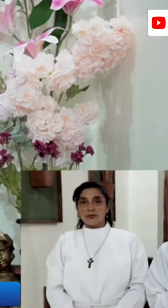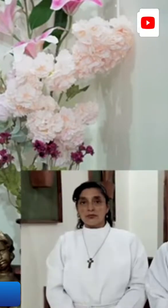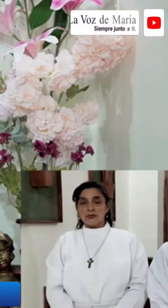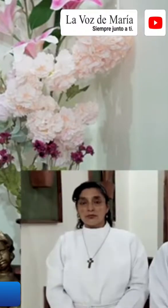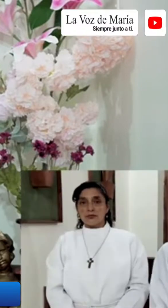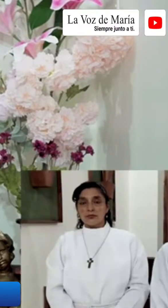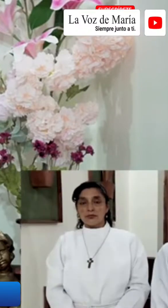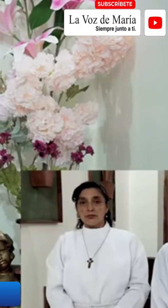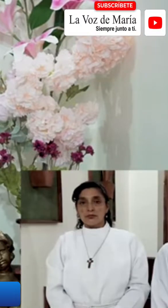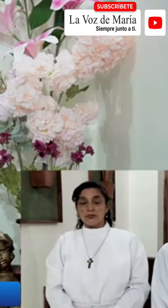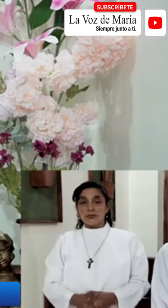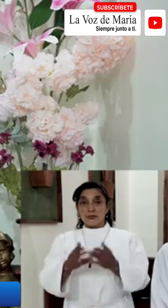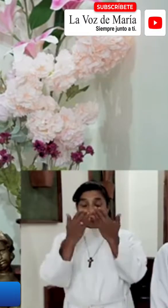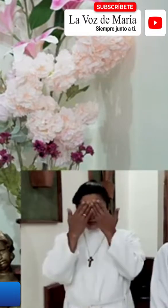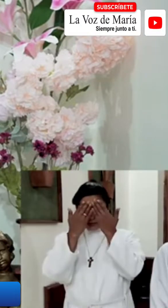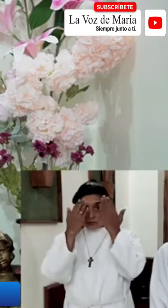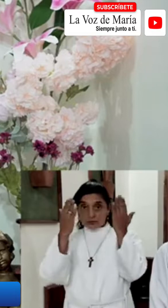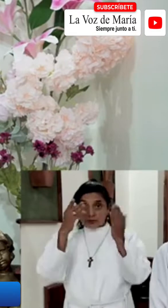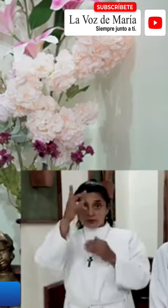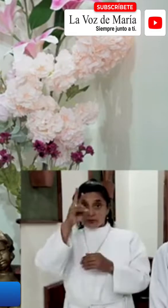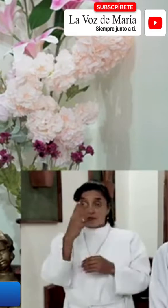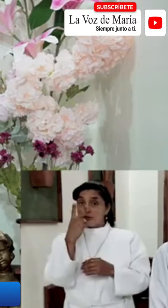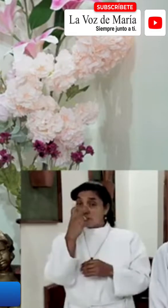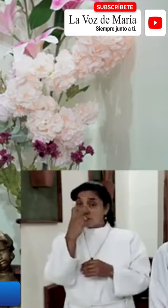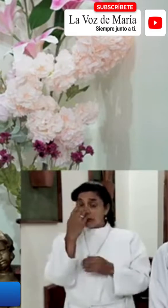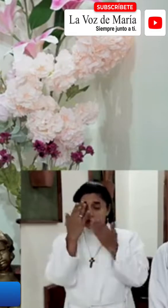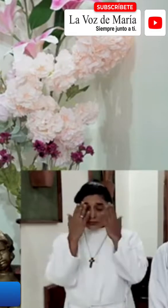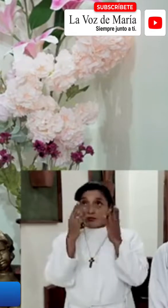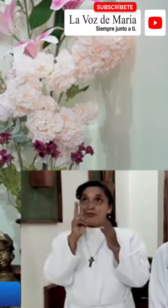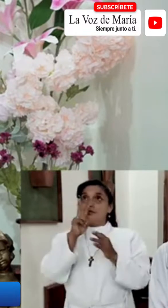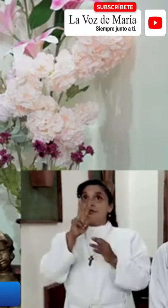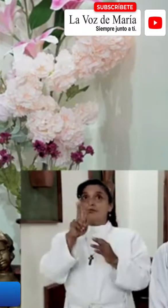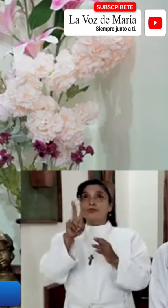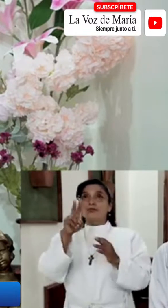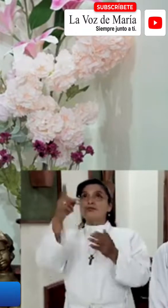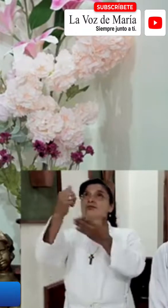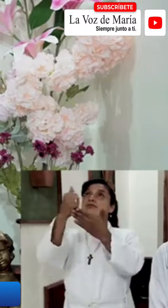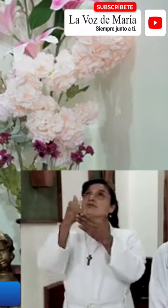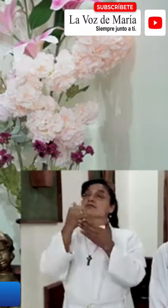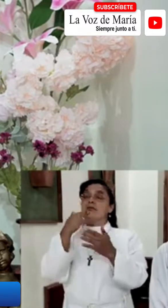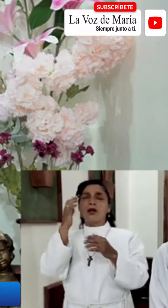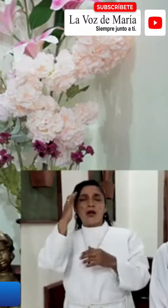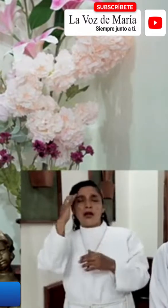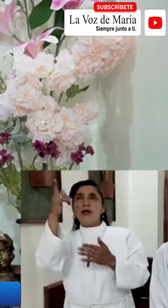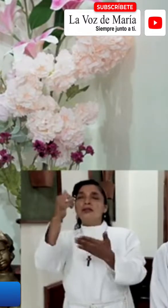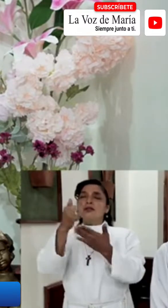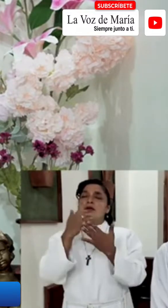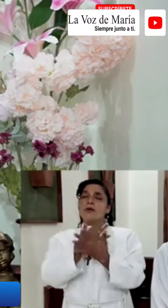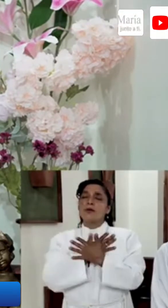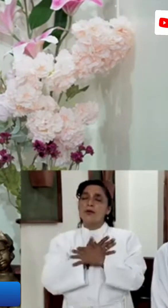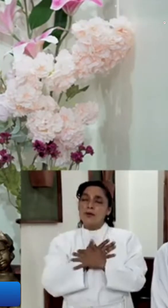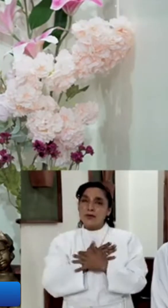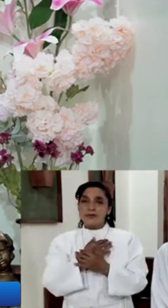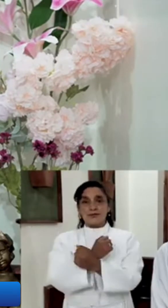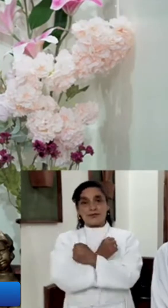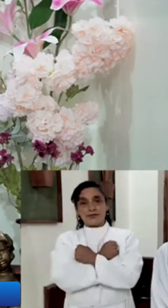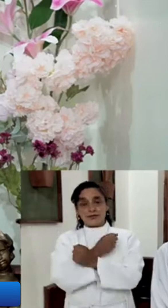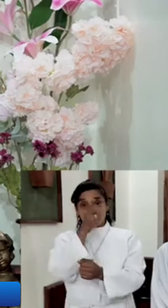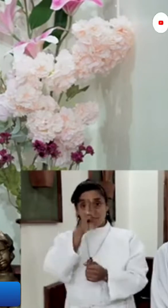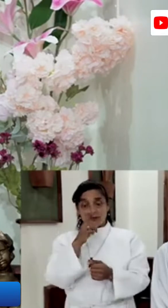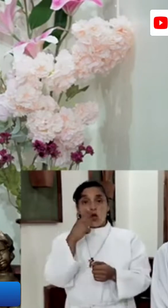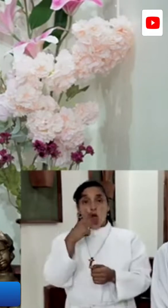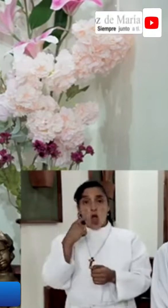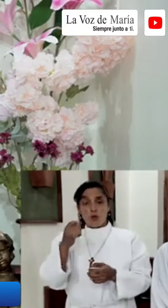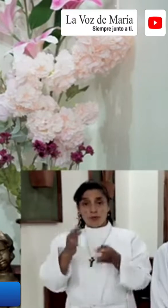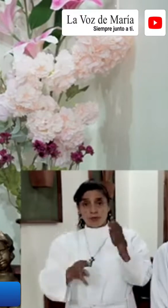salvarnos. Abre el Señor los ojos de los ciegos y alivia al agobiado. Ama el Señor al hombre justo